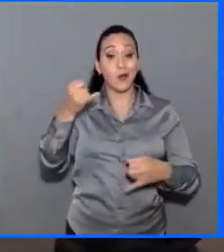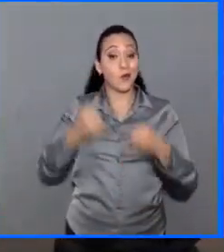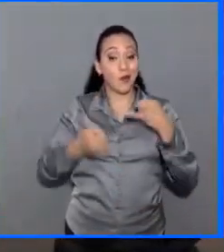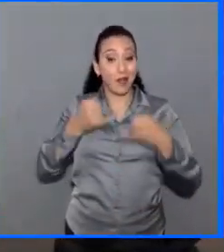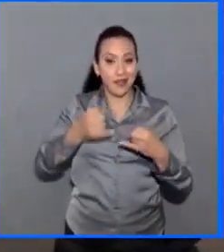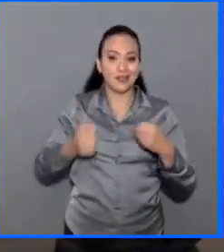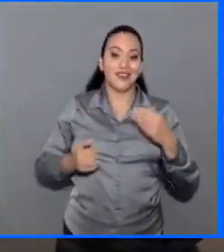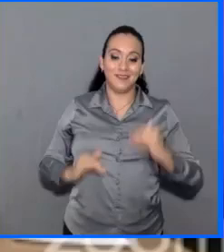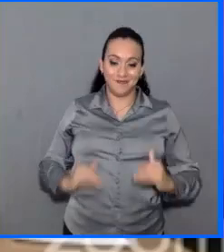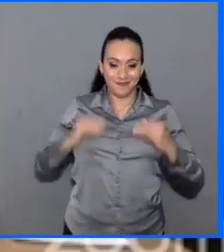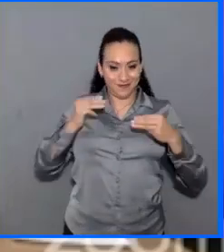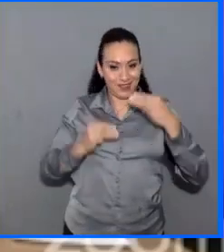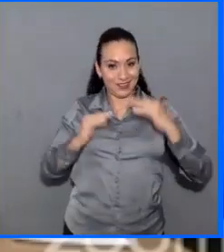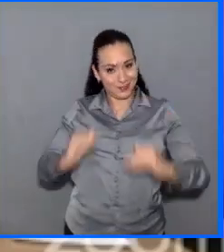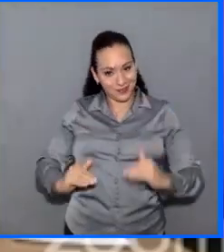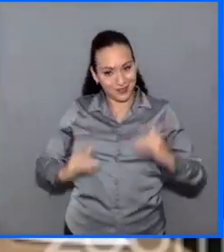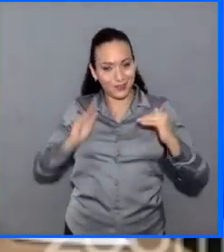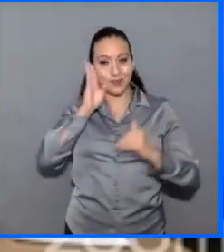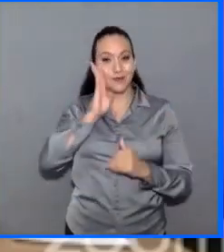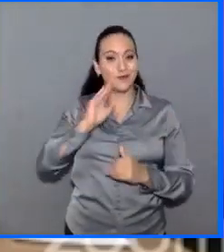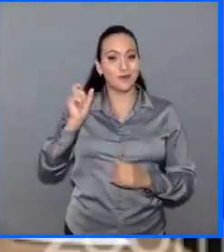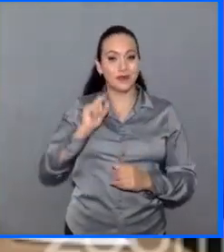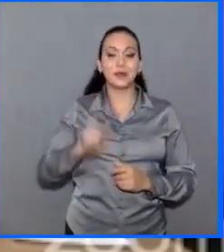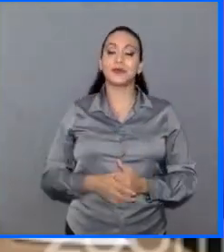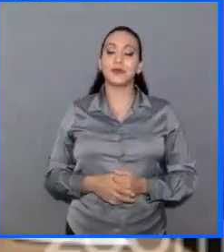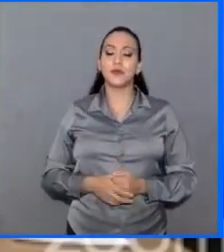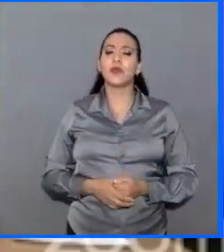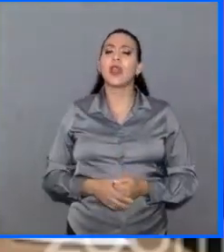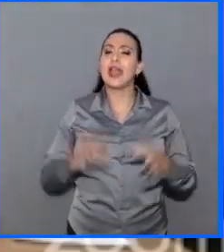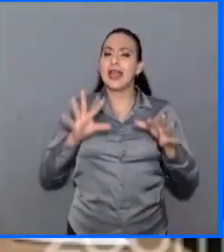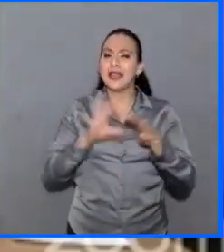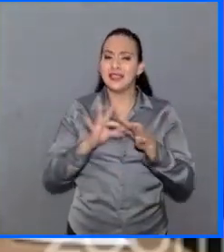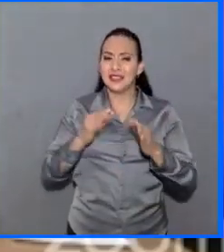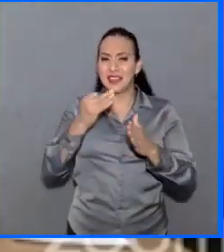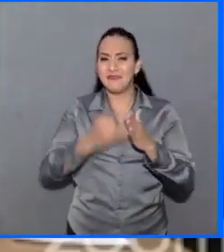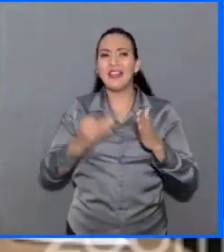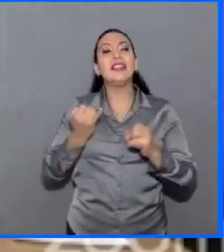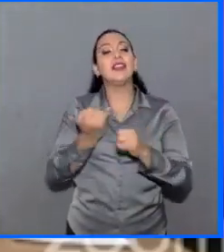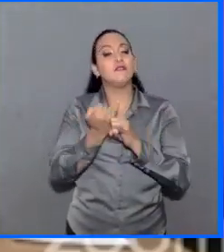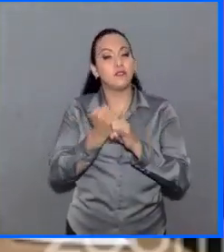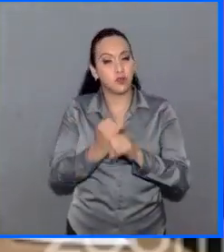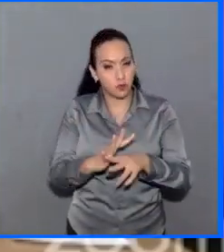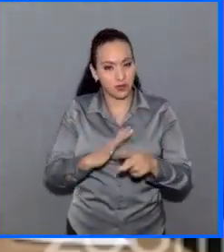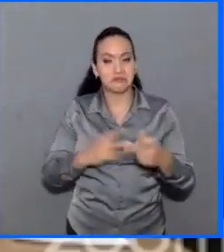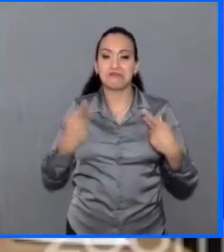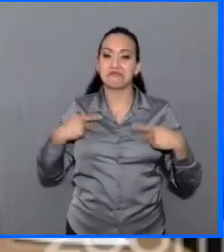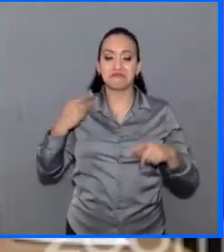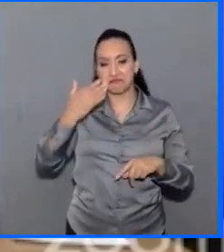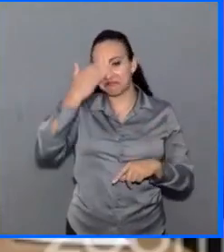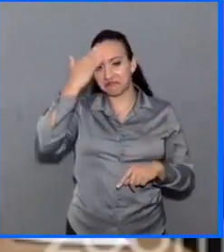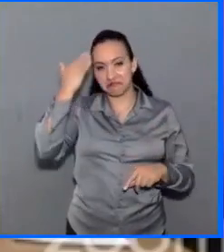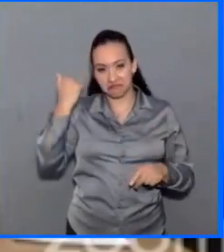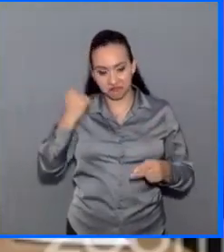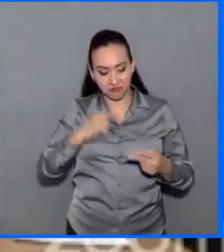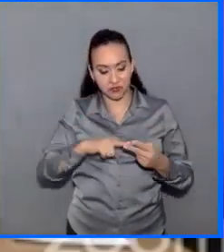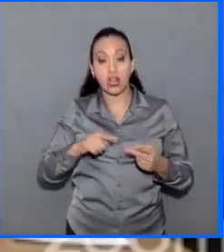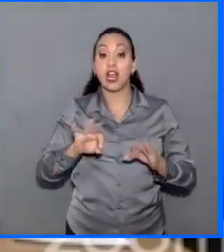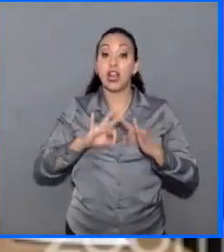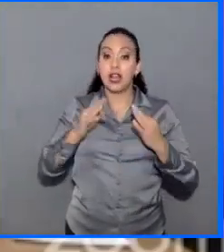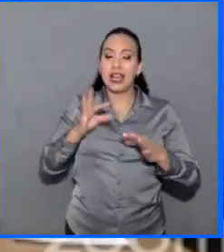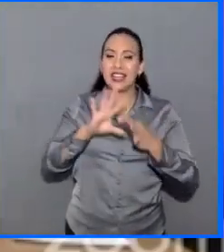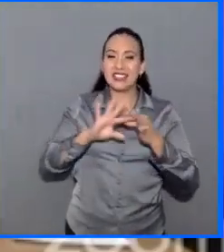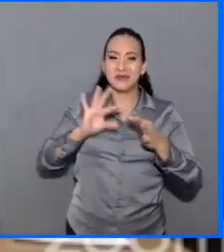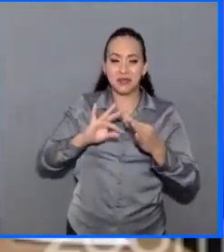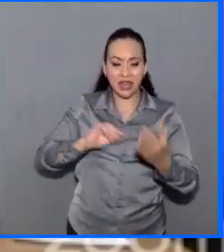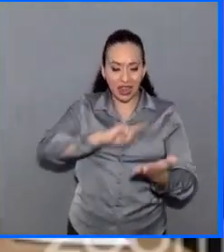Judicial de la Federación. Se refirieron a la falta de información y el deficiente andamiaje legal con el que se está llevando a cabo